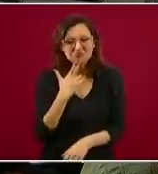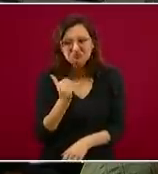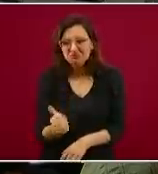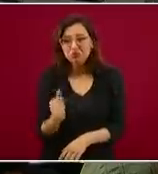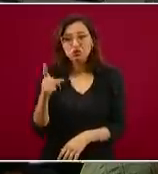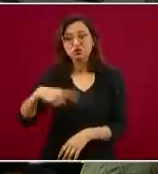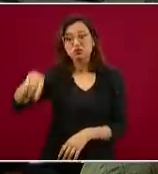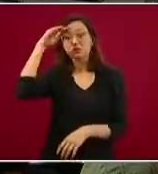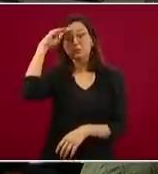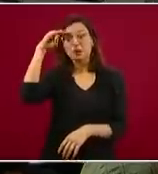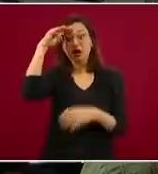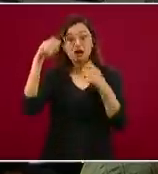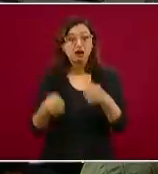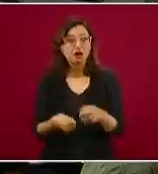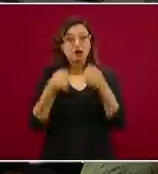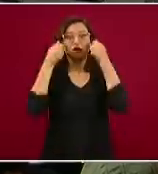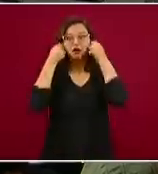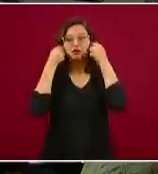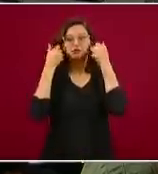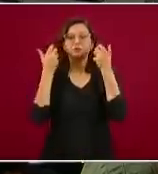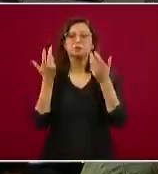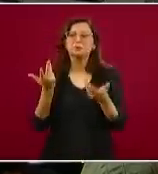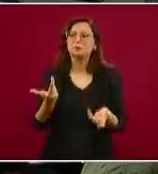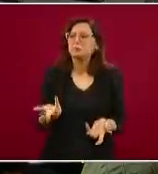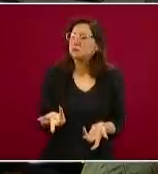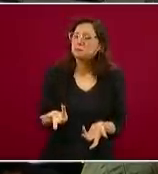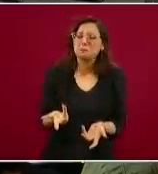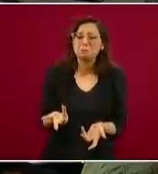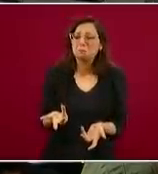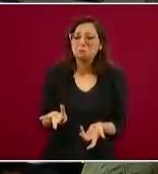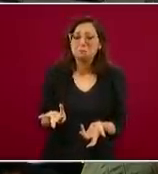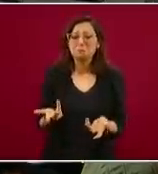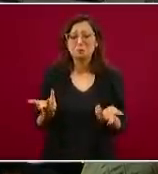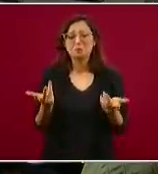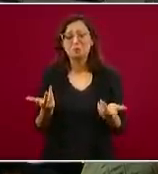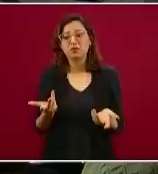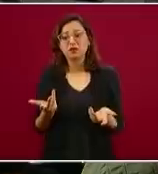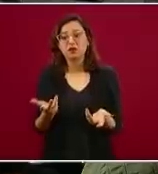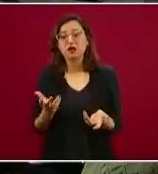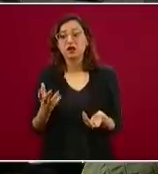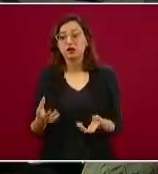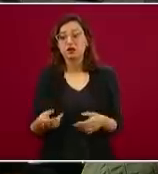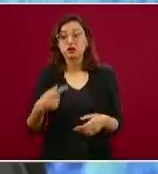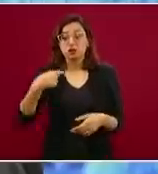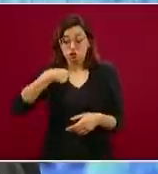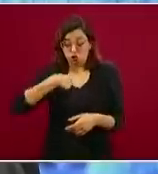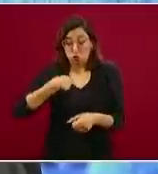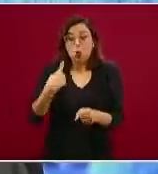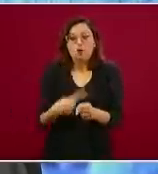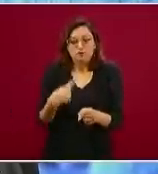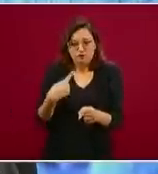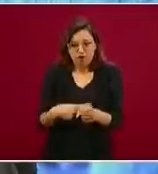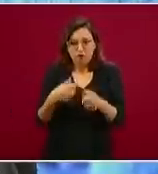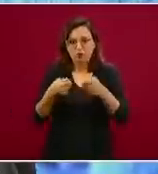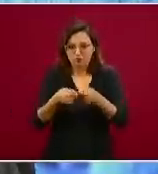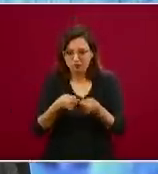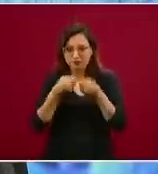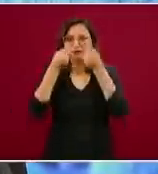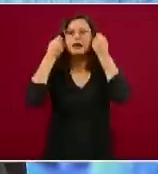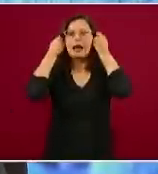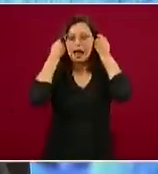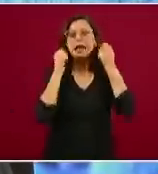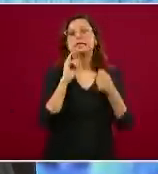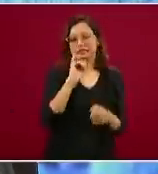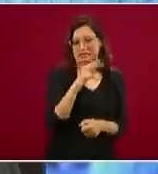quieren protegerse. Sí es un mecanismo que ayuda a la prevención si lo usa la persona enferma. Y hemos